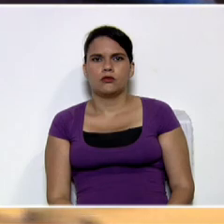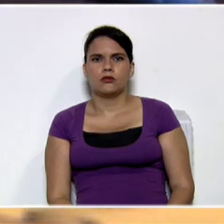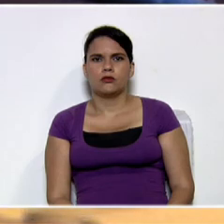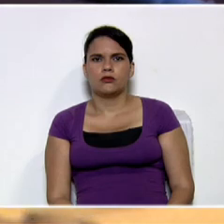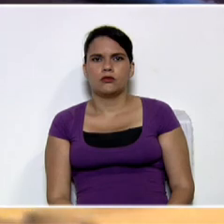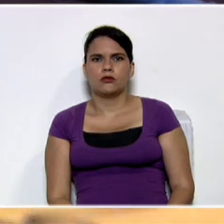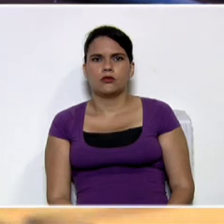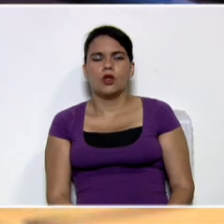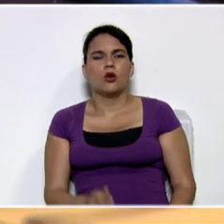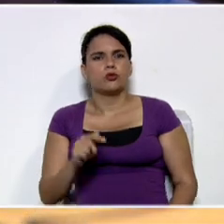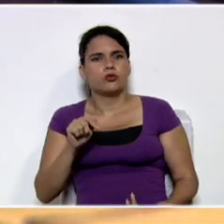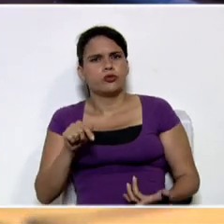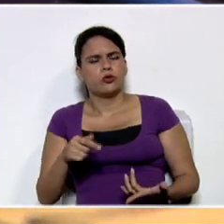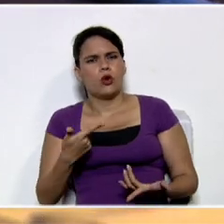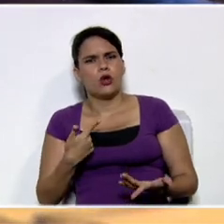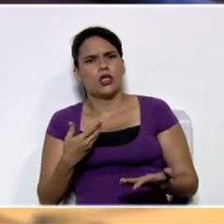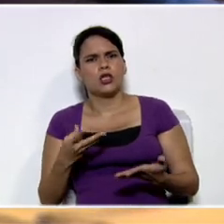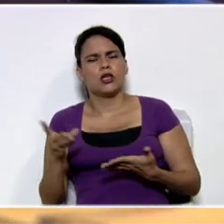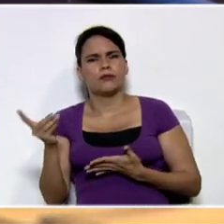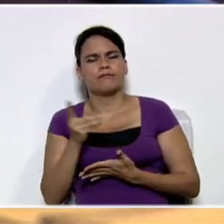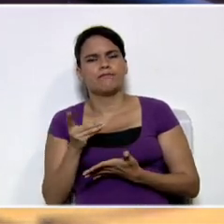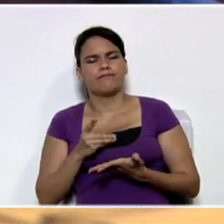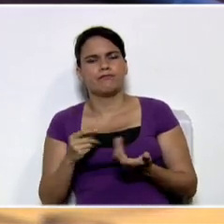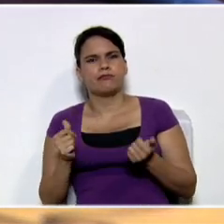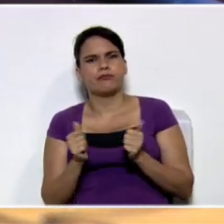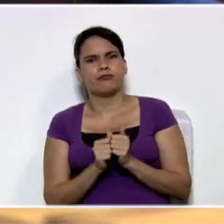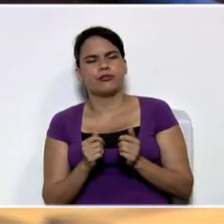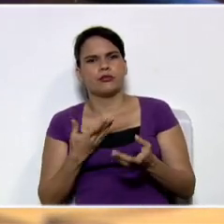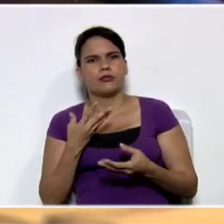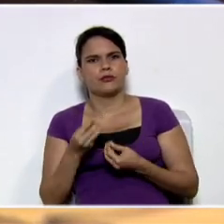petroglifo. En este caso, el petroglifo que vamos a hacer,